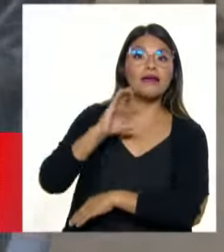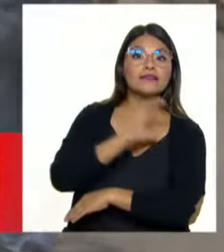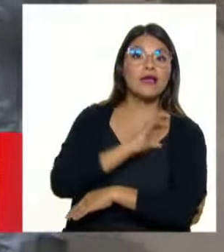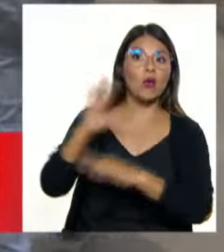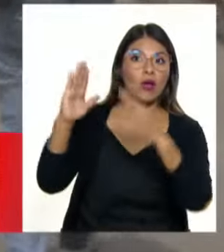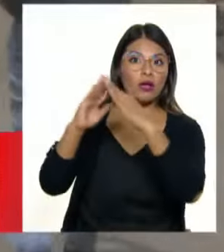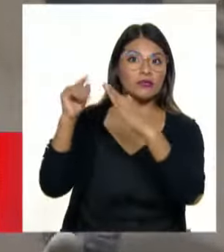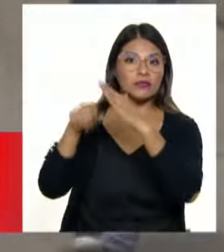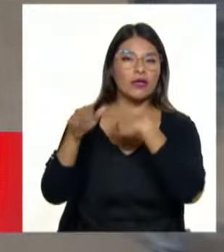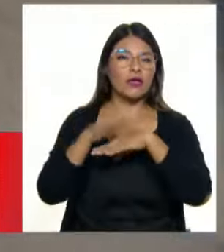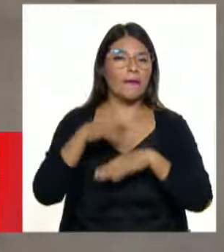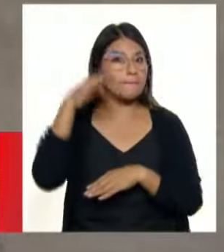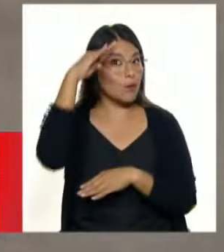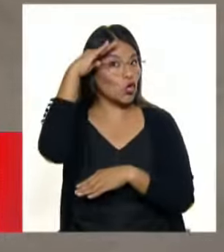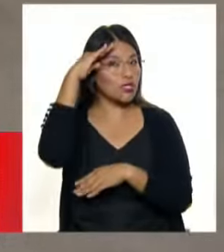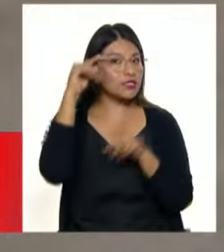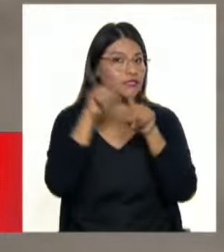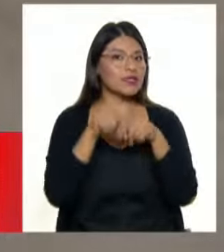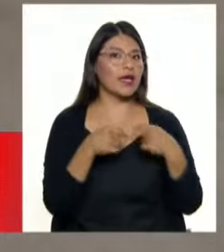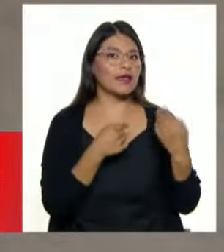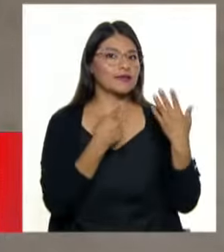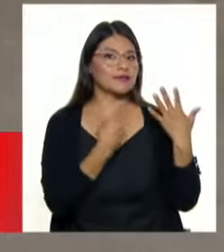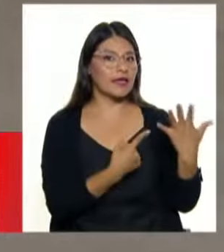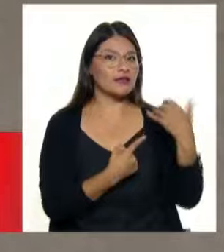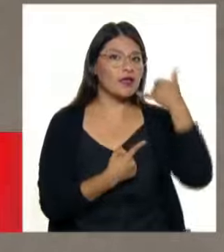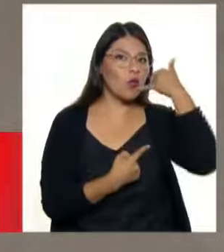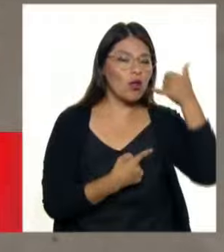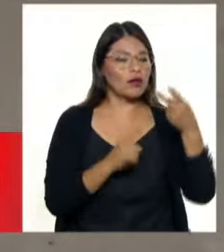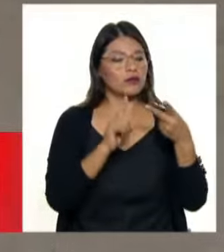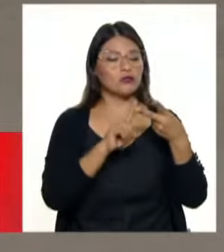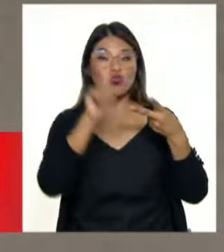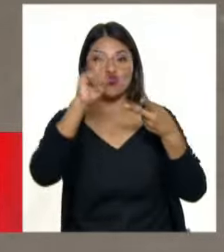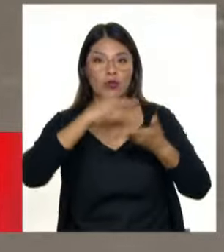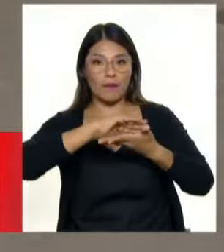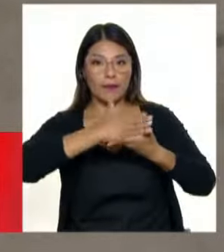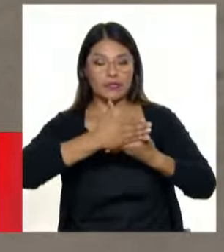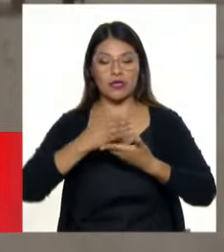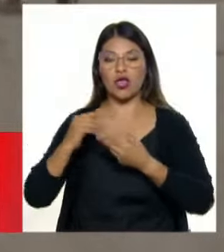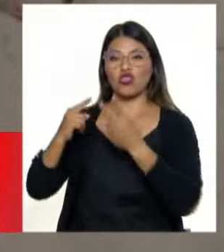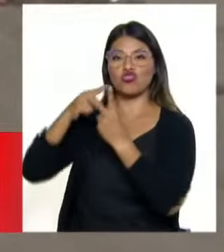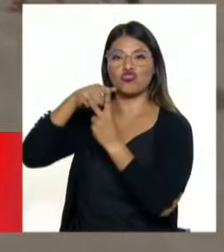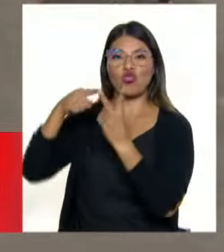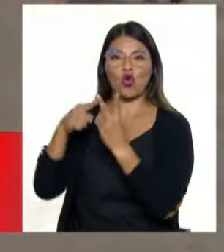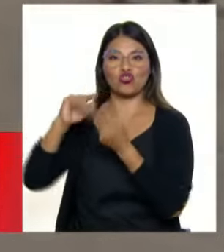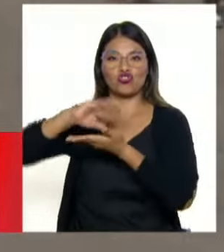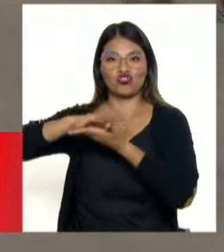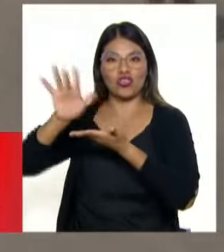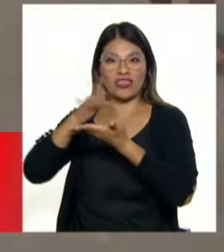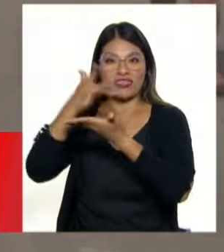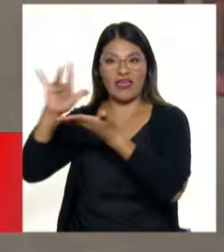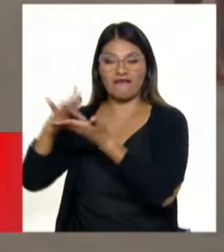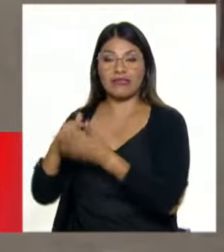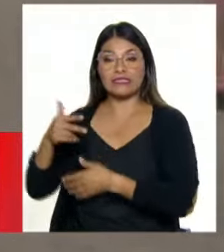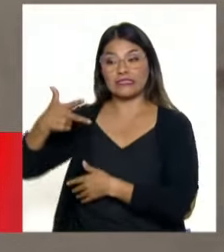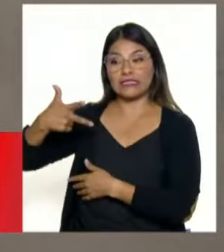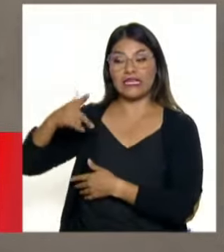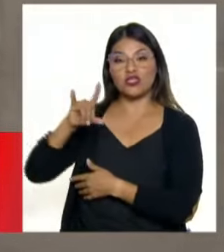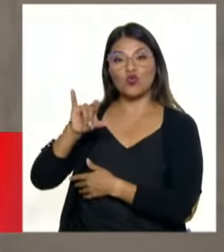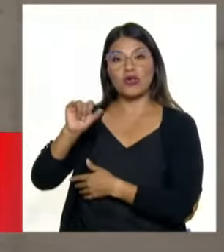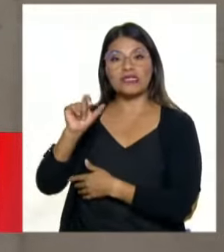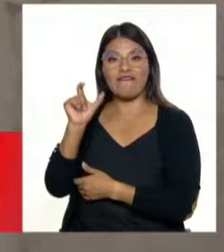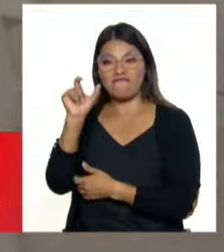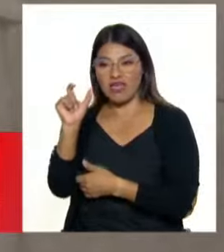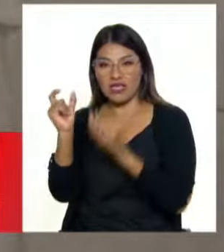las autoridades incautaron 6 celulares, una PC, 2 tablets y 3 UCB, los cuales ayudarán